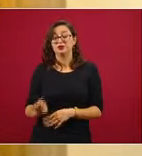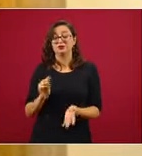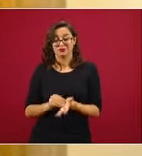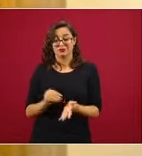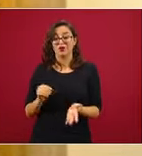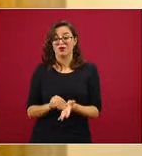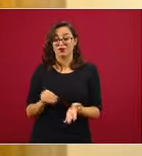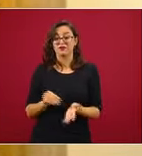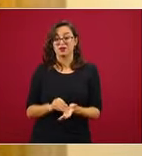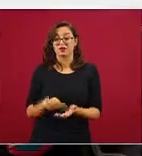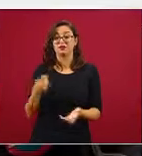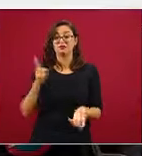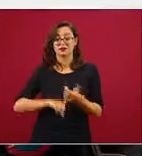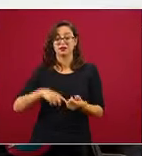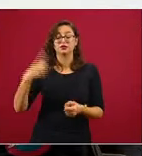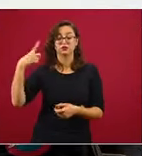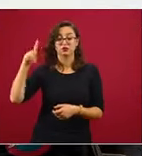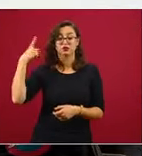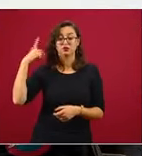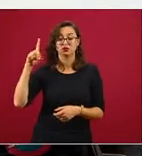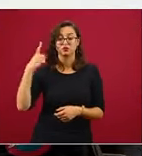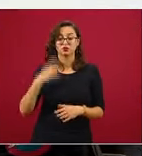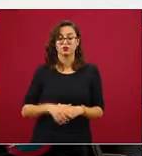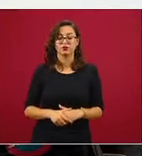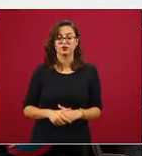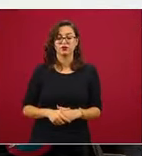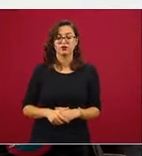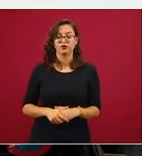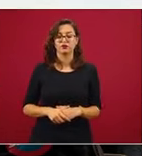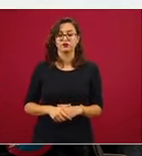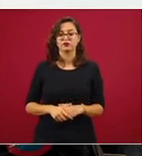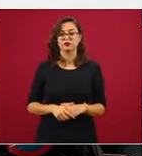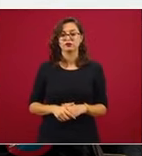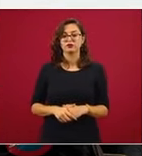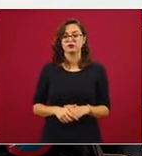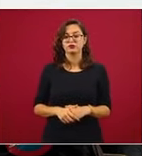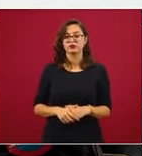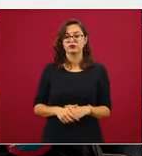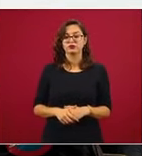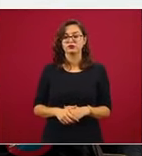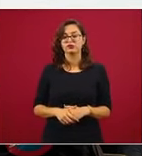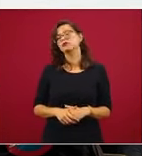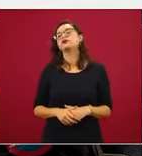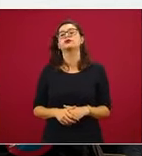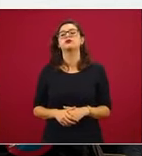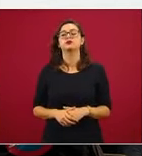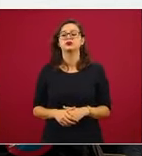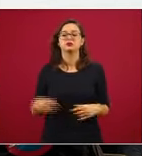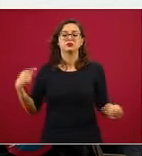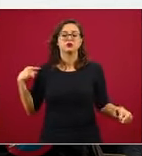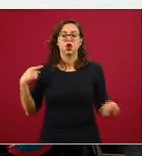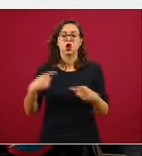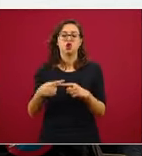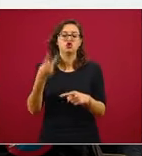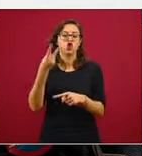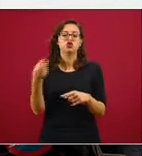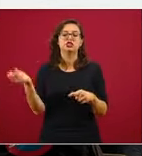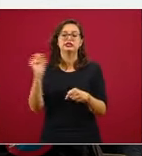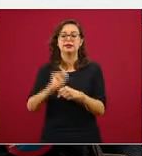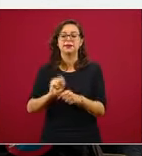activa que tenemos en el estado precisamente de Durango. 2 semanas de descenso apenas en